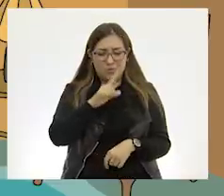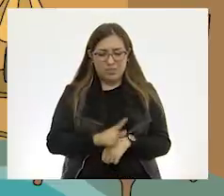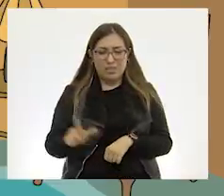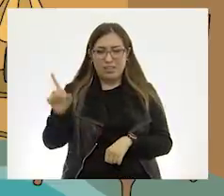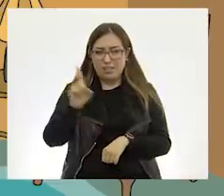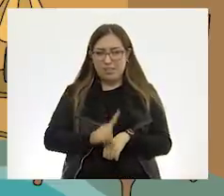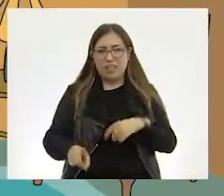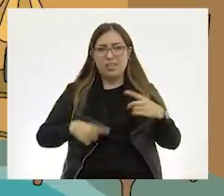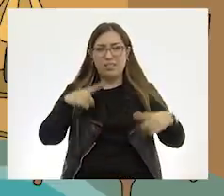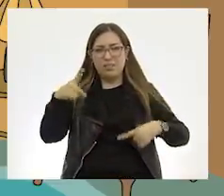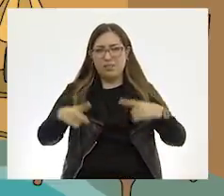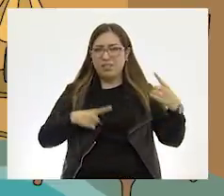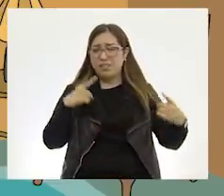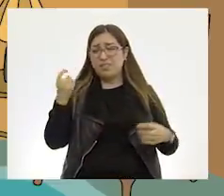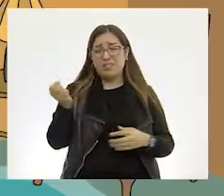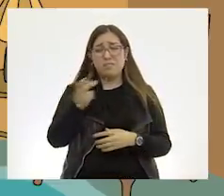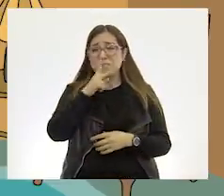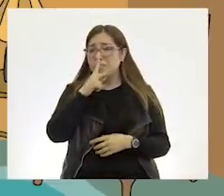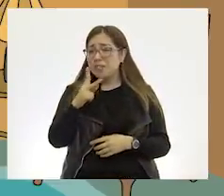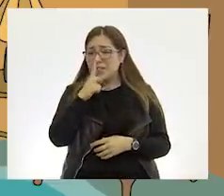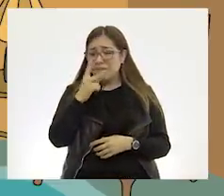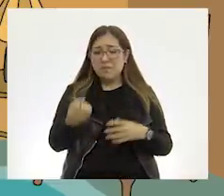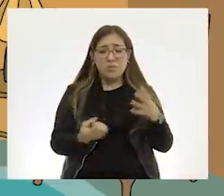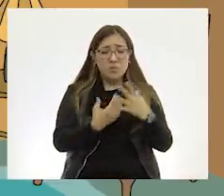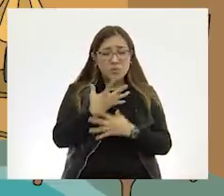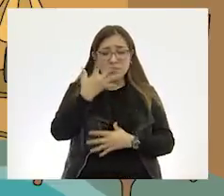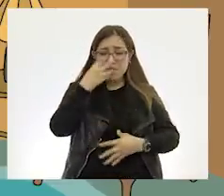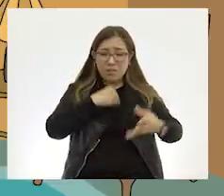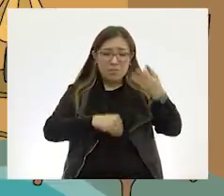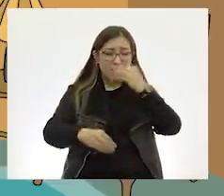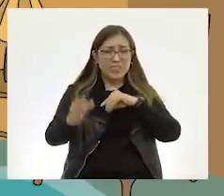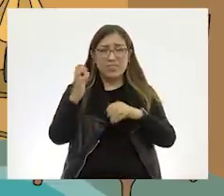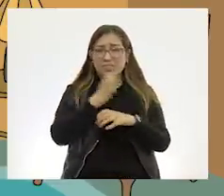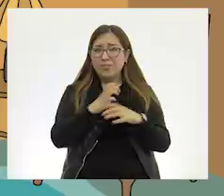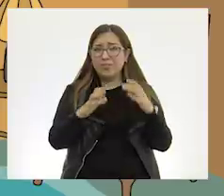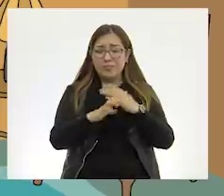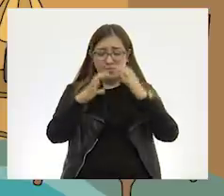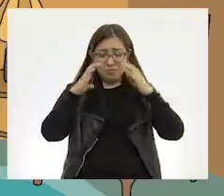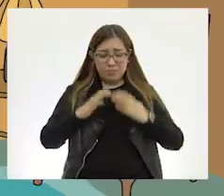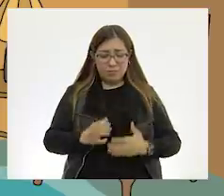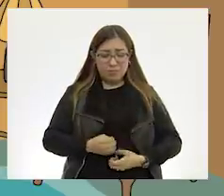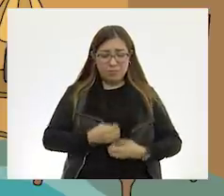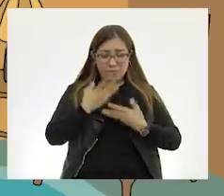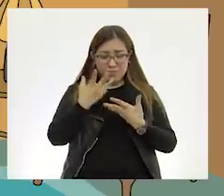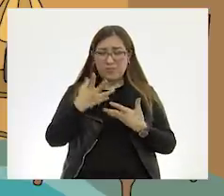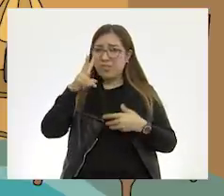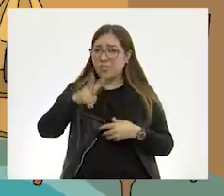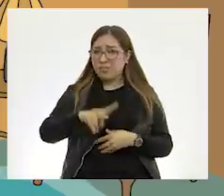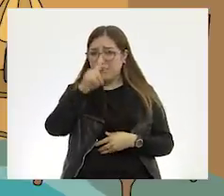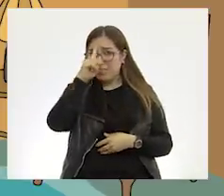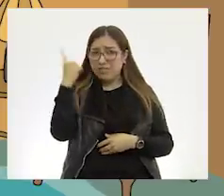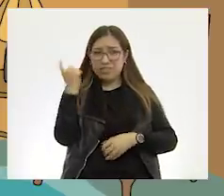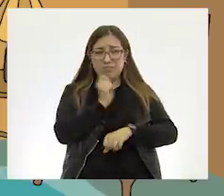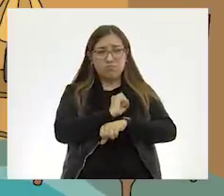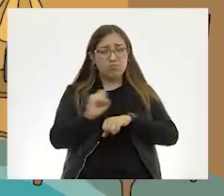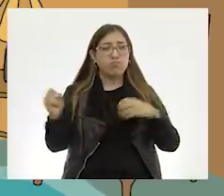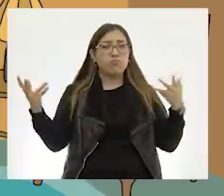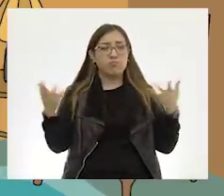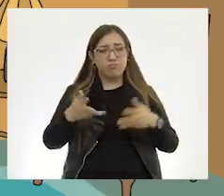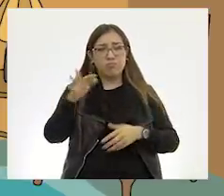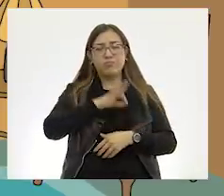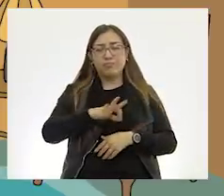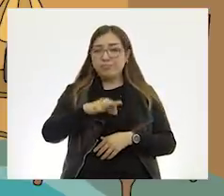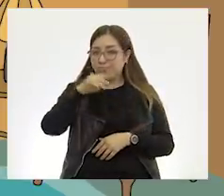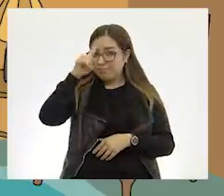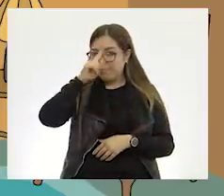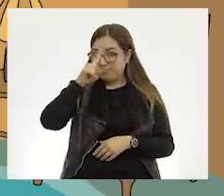relatos, conceptos, infinidad de cosas. Hay maneras muy, muy fáciles de hacerlas, así que ya saben, es